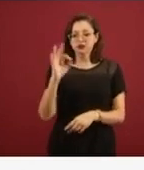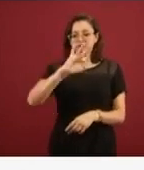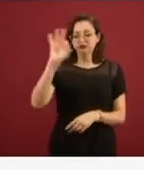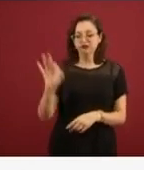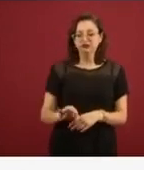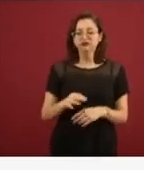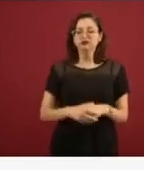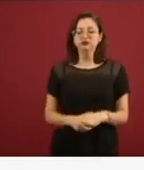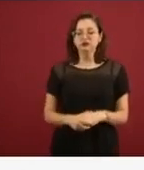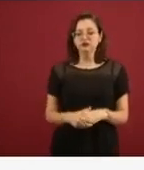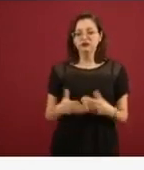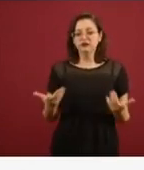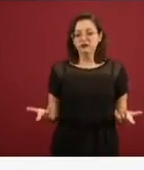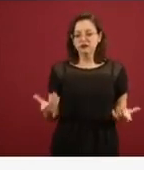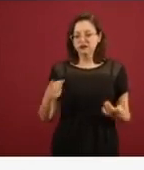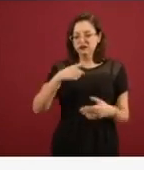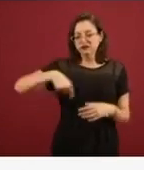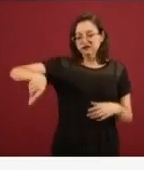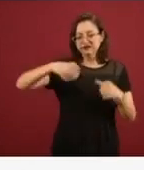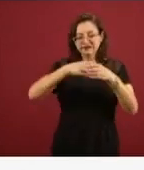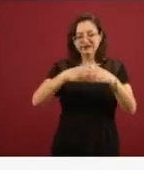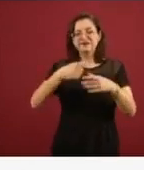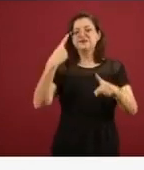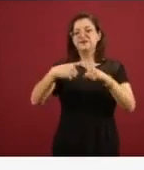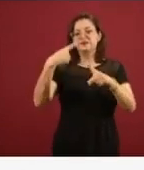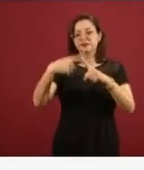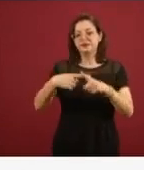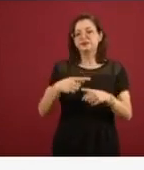en base o tiene como marco a los